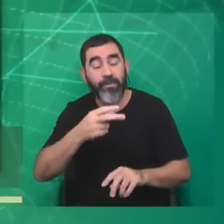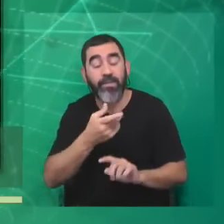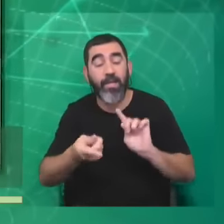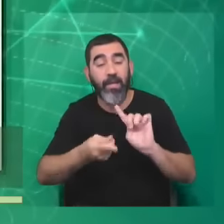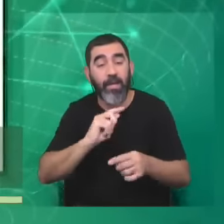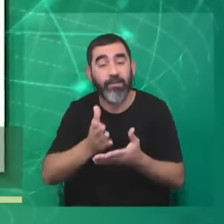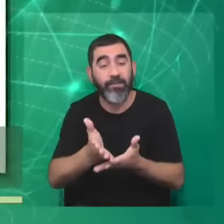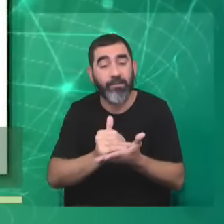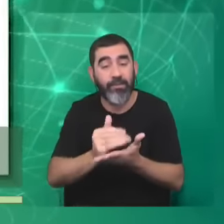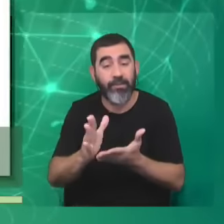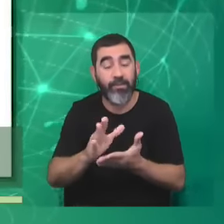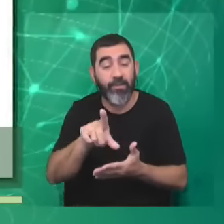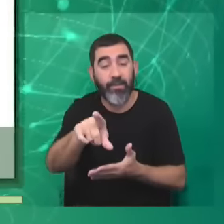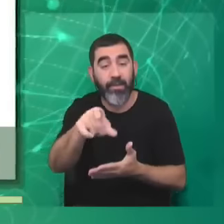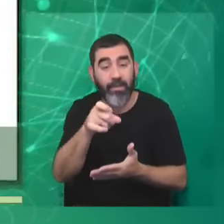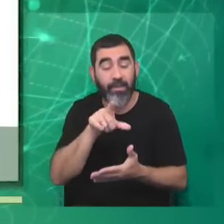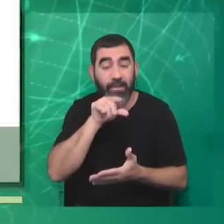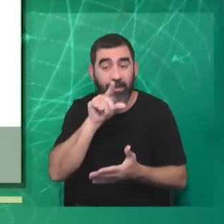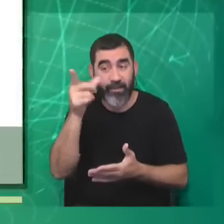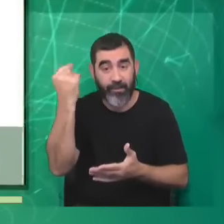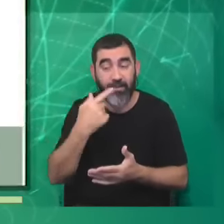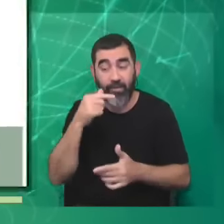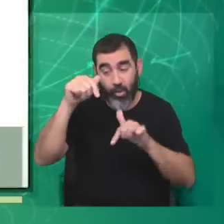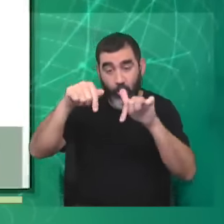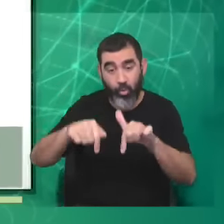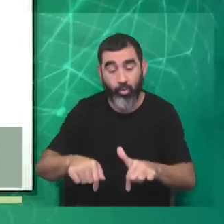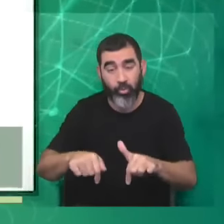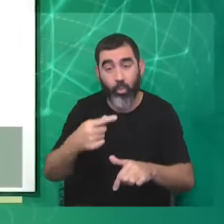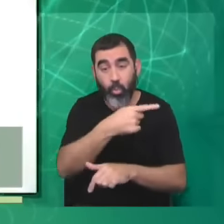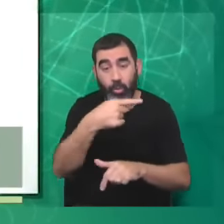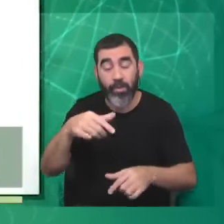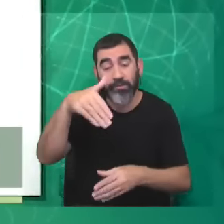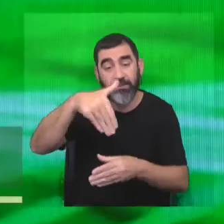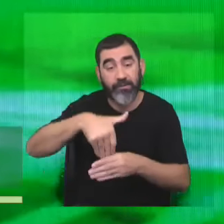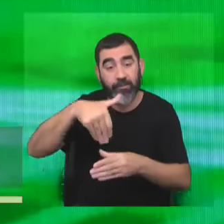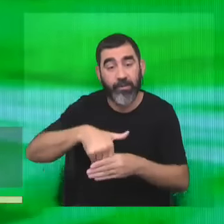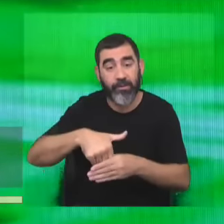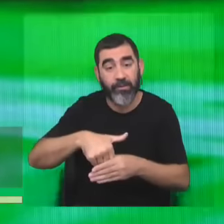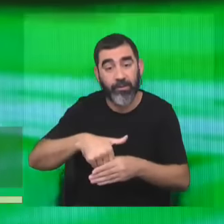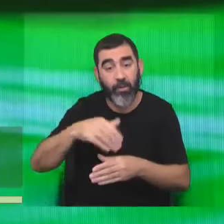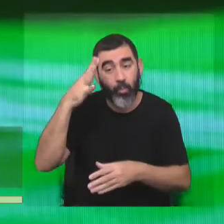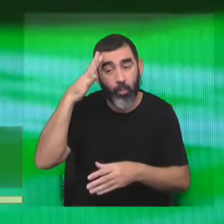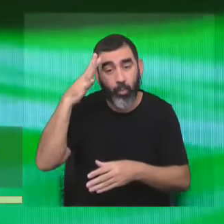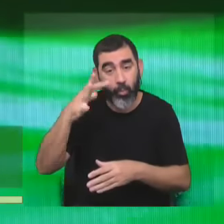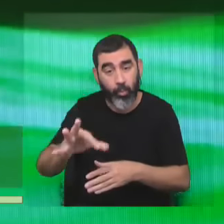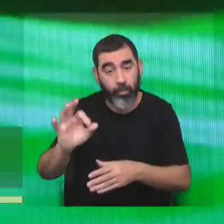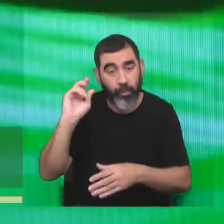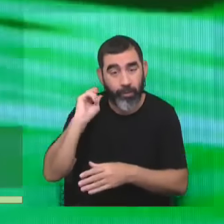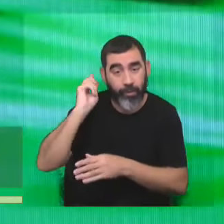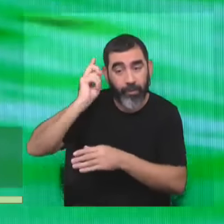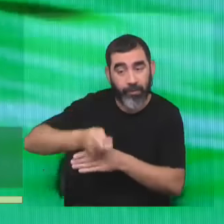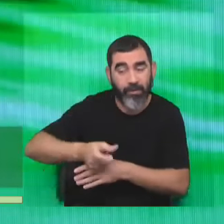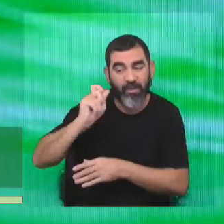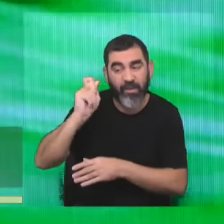en su cuenta de x h dijo que en el día de hoy a una semana de las elecciones en las que el pueblo uruguayo comienza a decidir